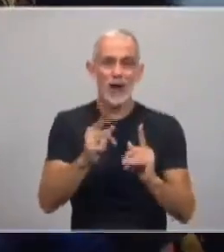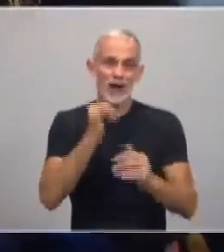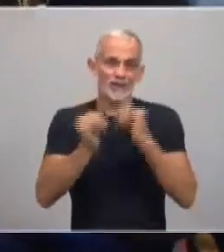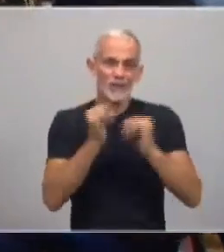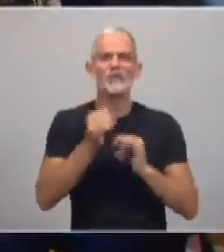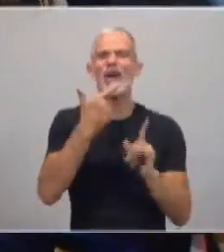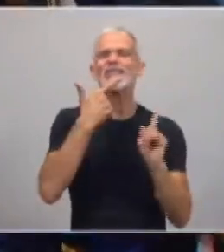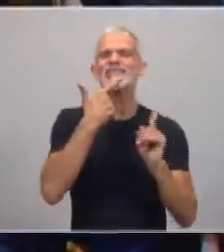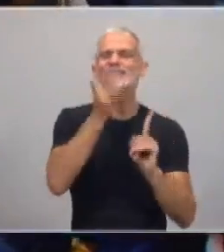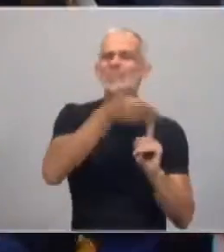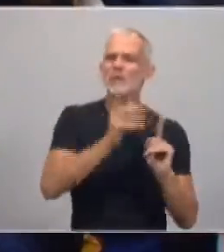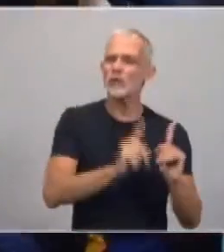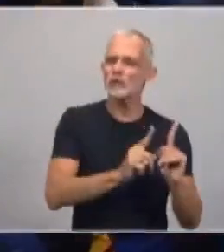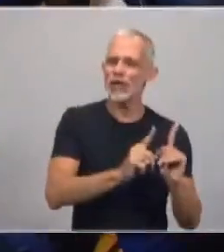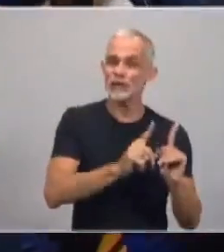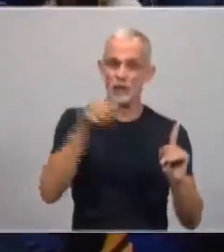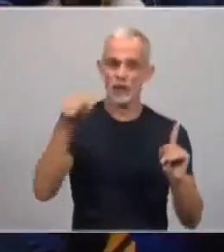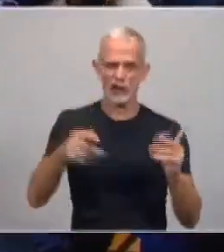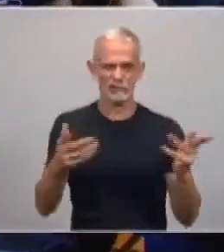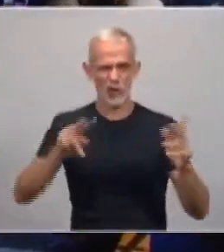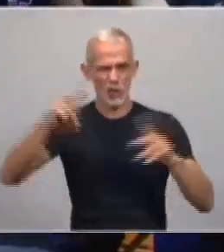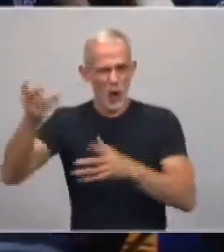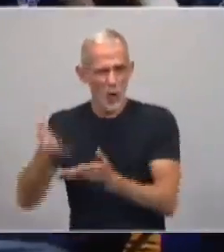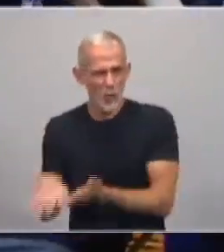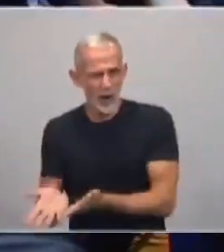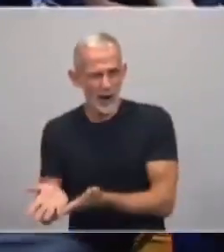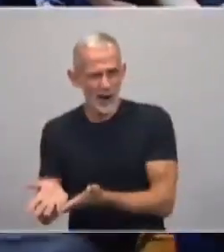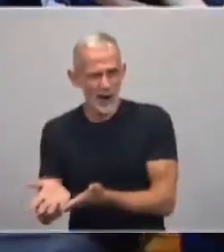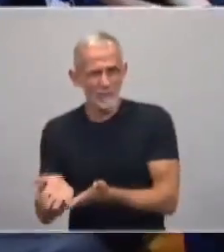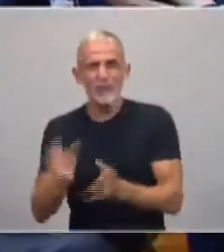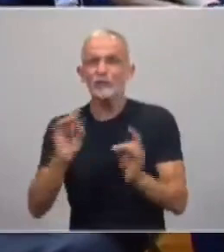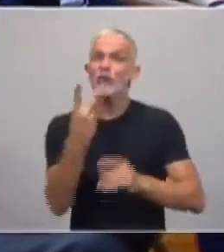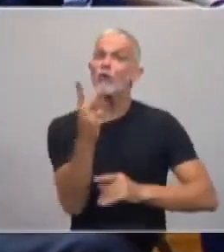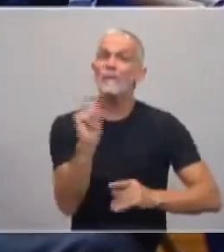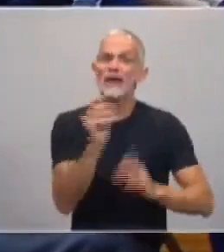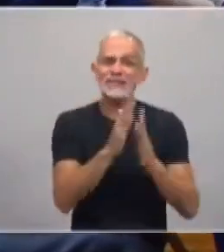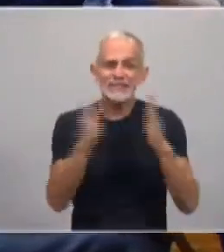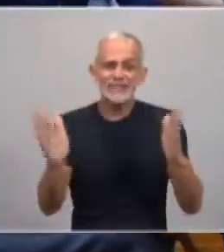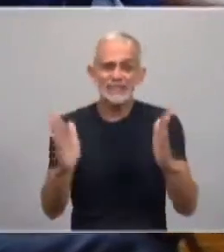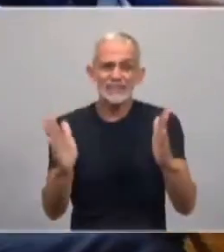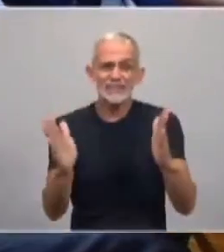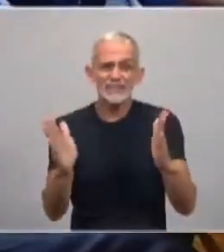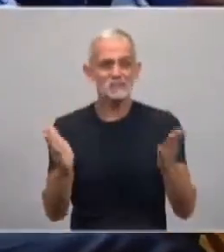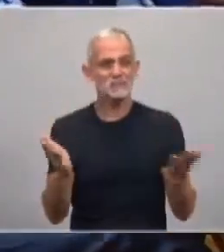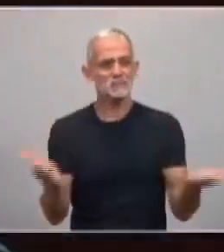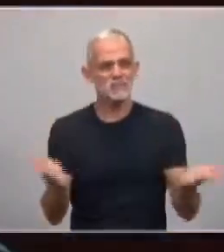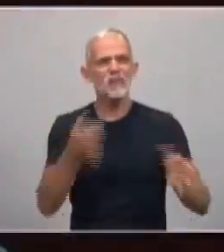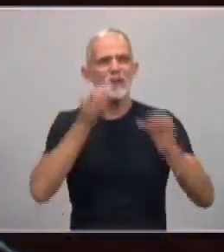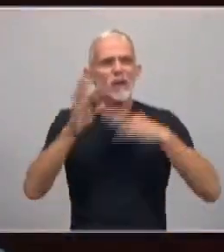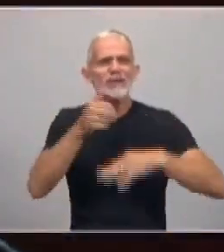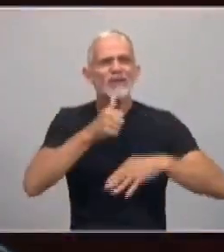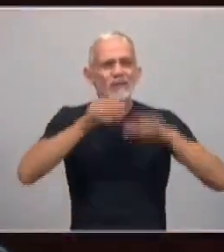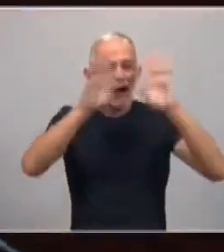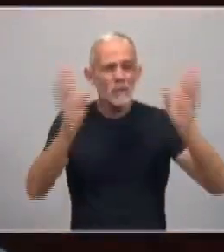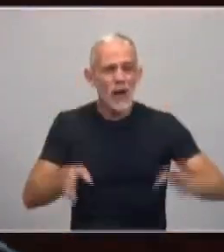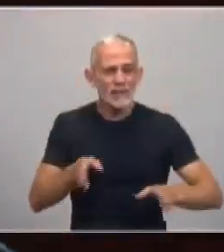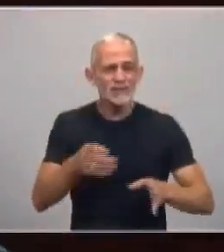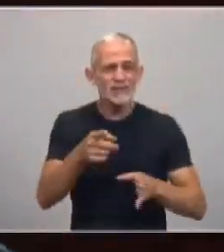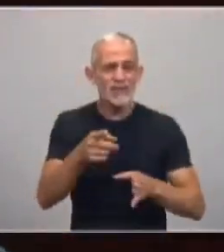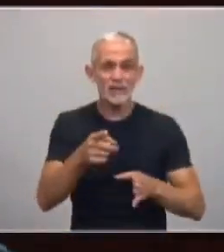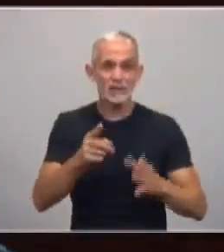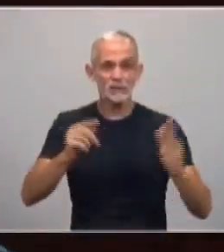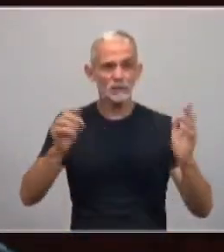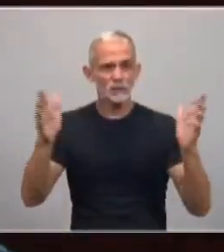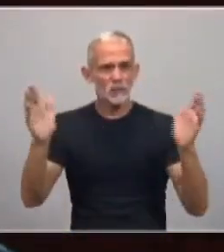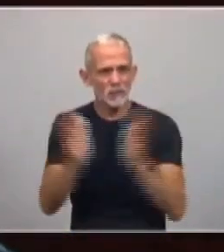un 17%, casi el doble ahora, pero en solo 2 meses. Las ventas en farmacias